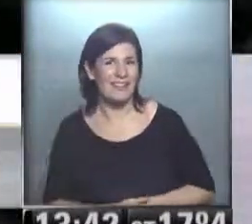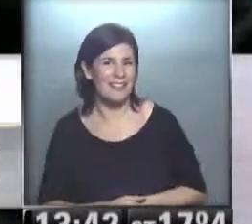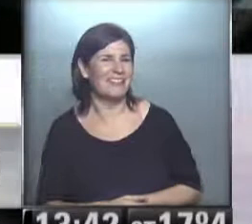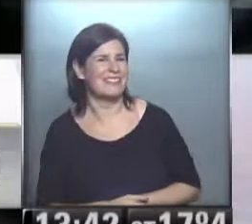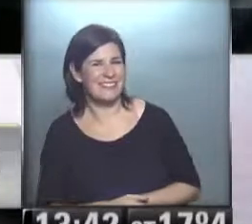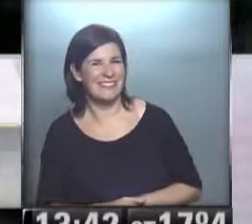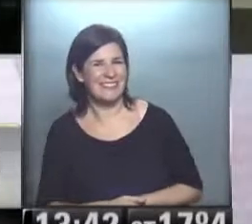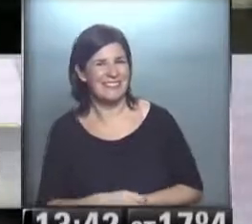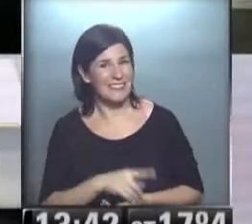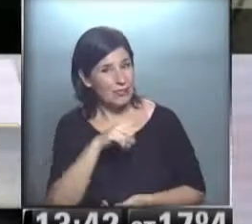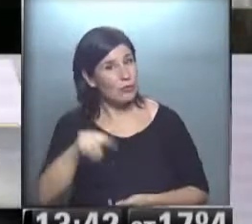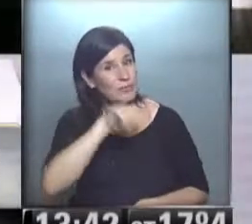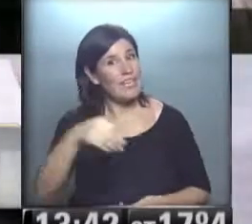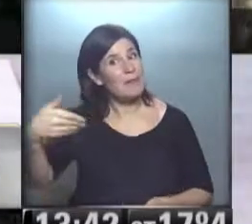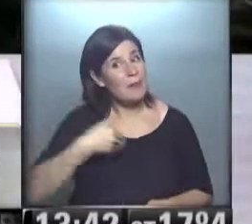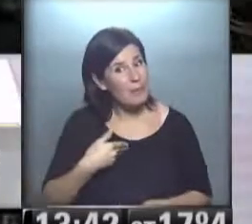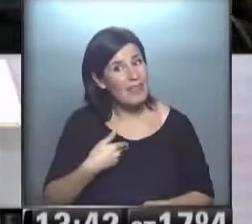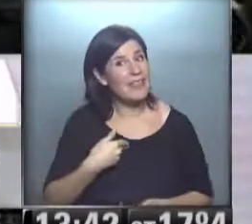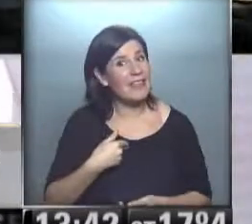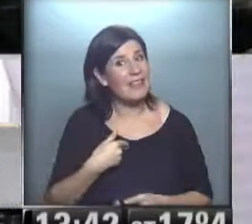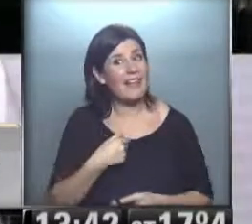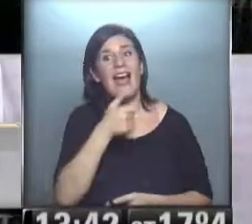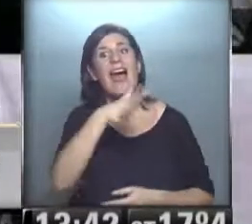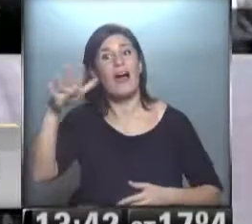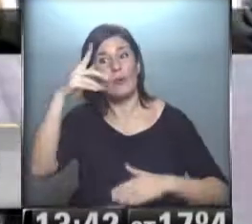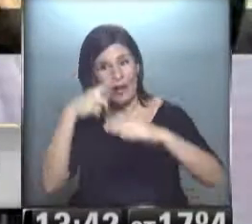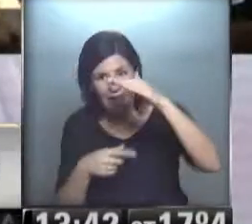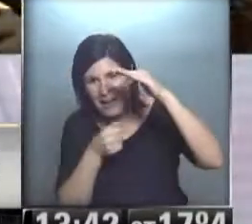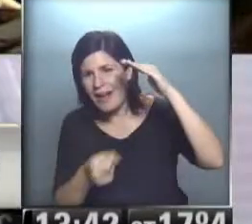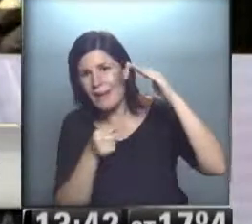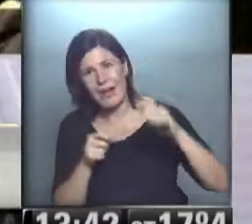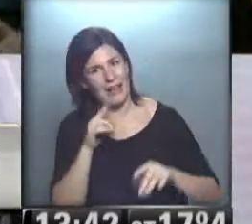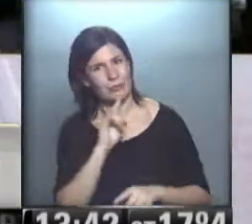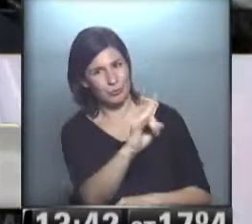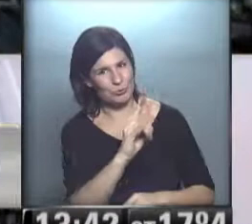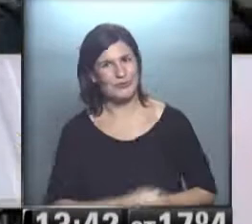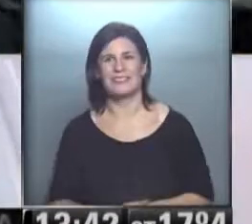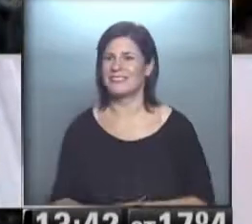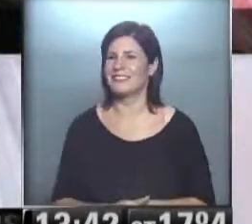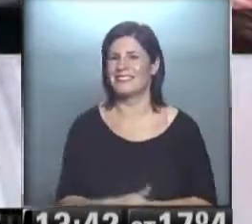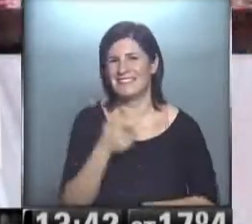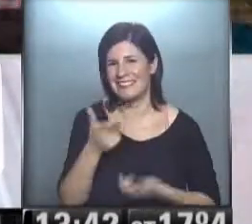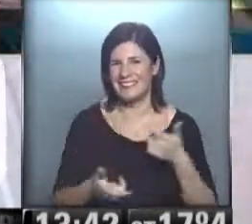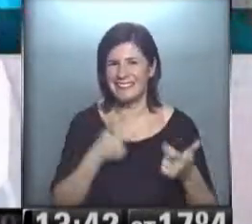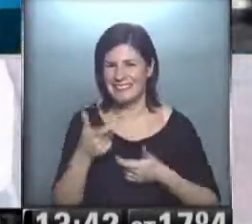Que quede claro que ustedes me pidieron que hable hasta por debajo del agua. Dale. Bueno, el muchas móvil.